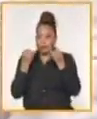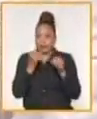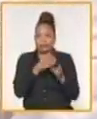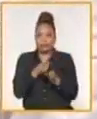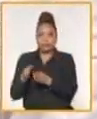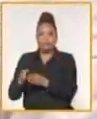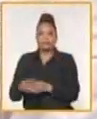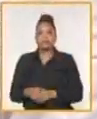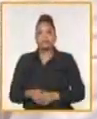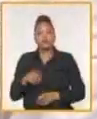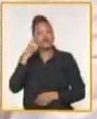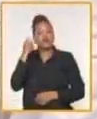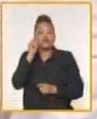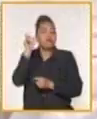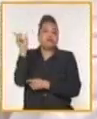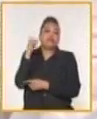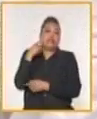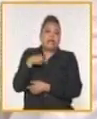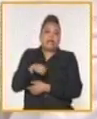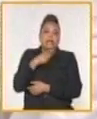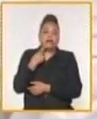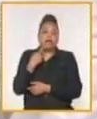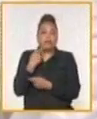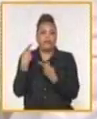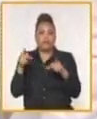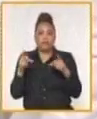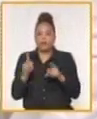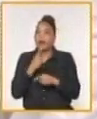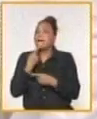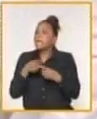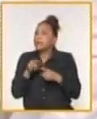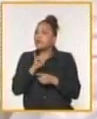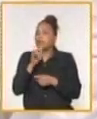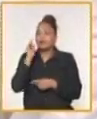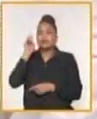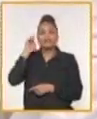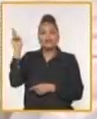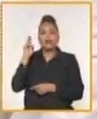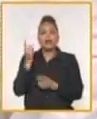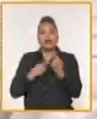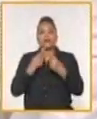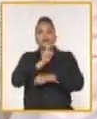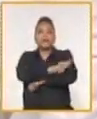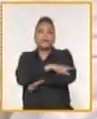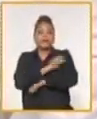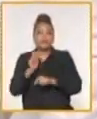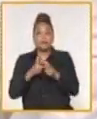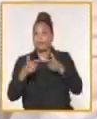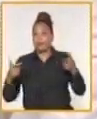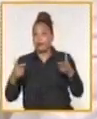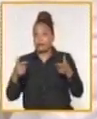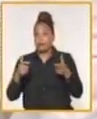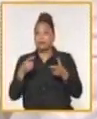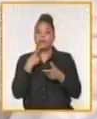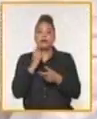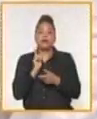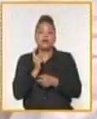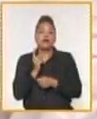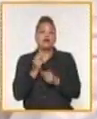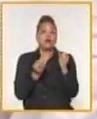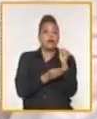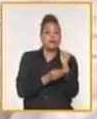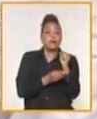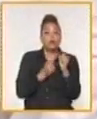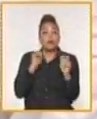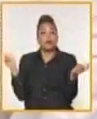Oriente como ustedes, pero yo supongo que también, recordemos que son países que hay, en algunos casos, una mayoría, no en el poder, o una